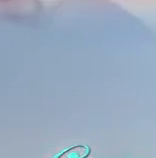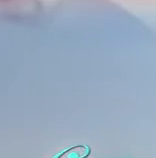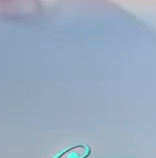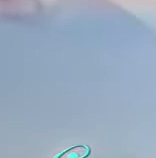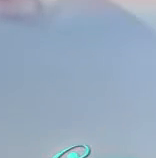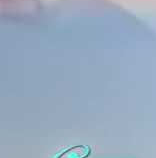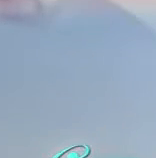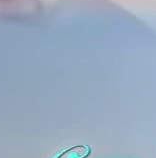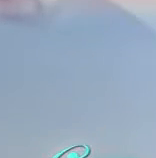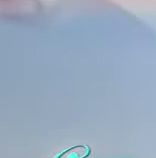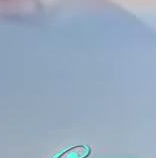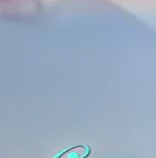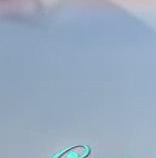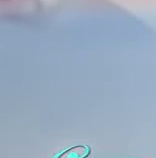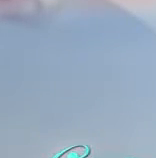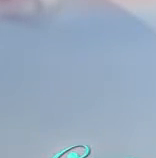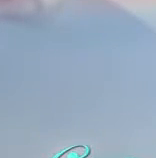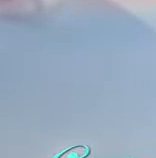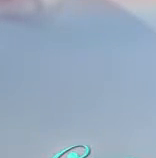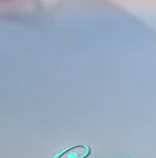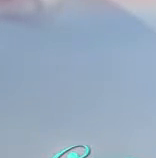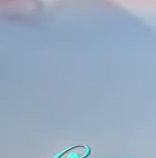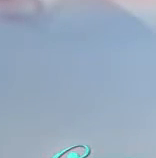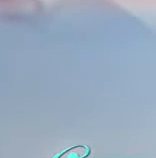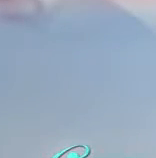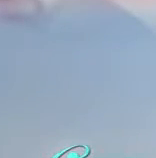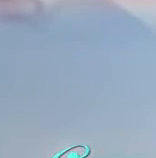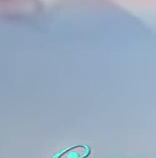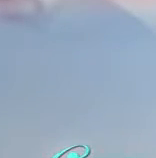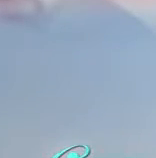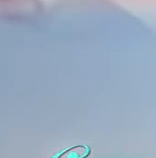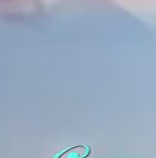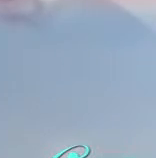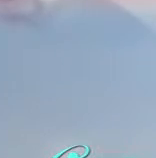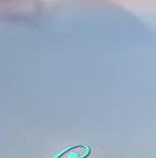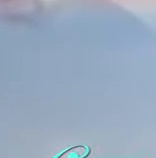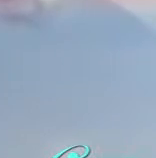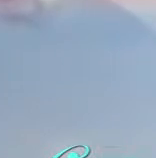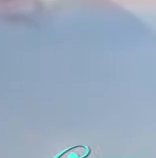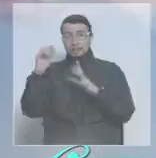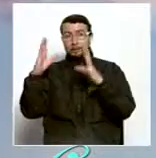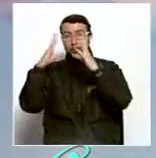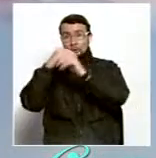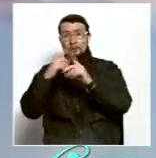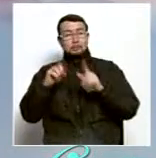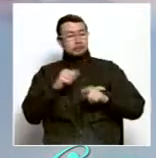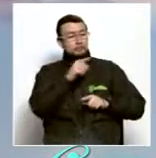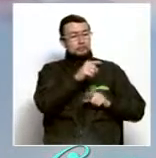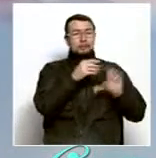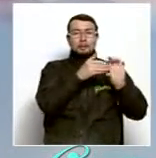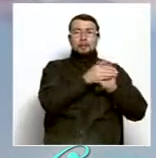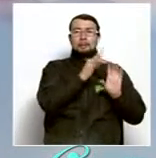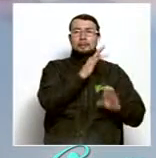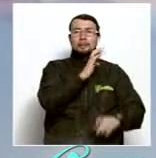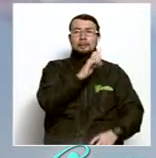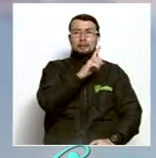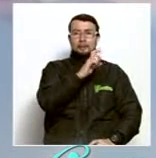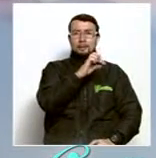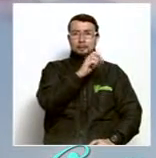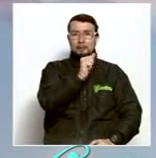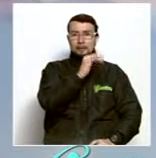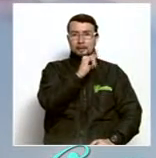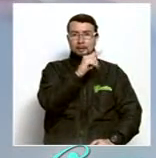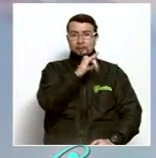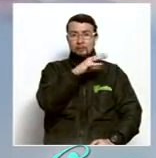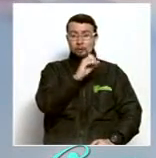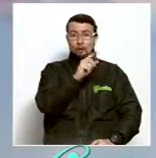Teleislas en San Andrés, Providencia y Santa Catalina a las 4 de la tarde y 10 de la noche, de Telepacífico a las 11 de la mañana,